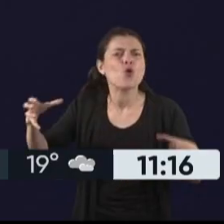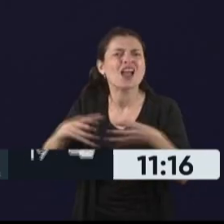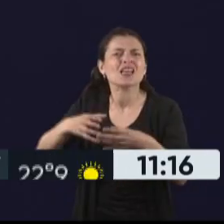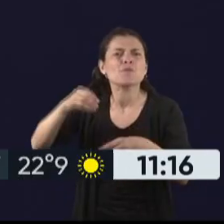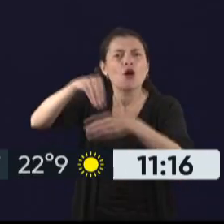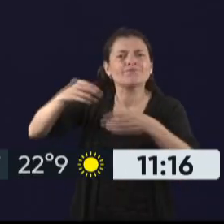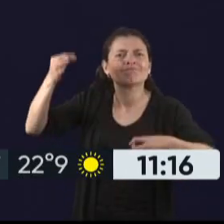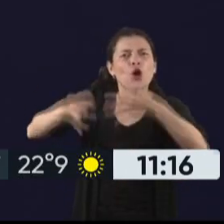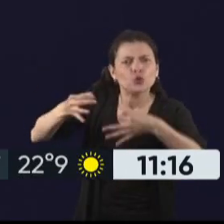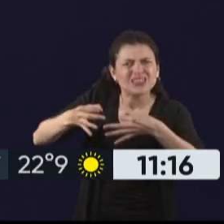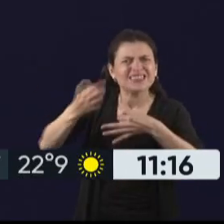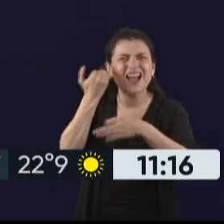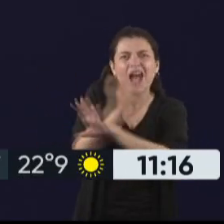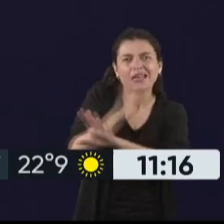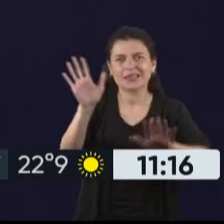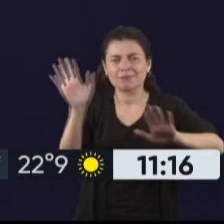que trabajó en esto.